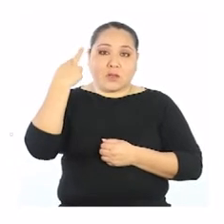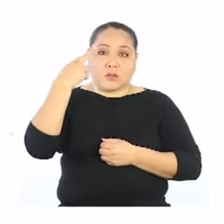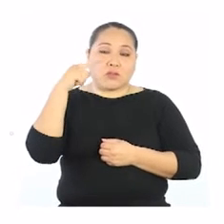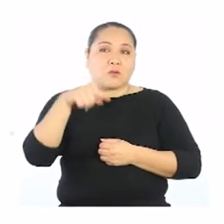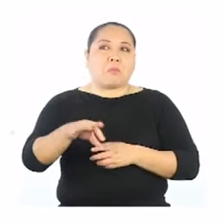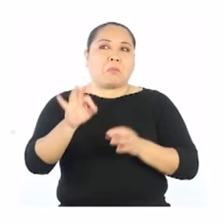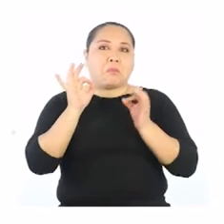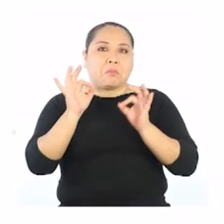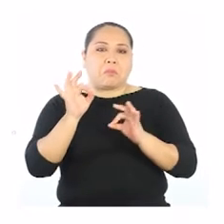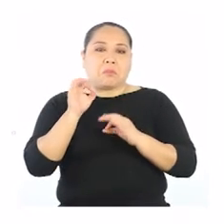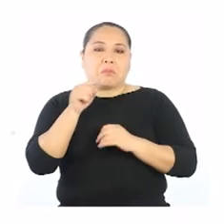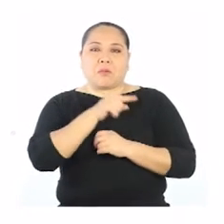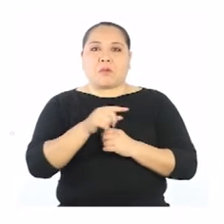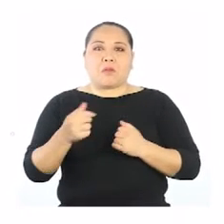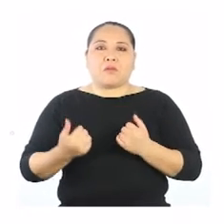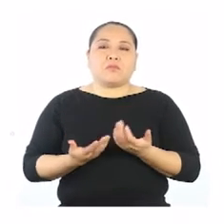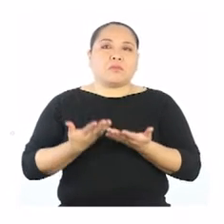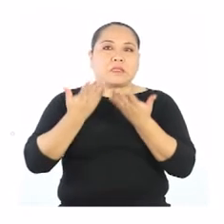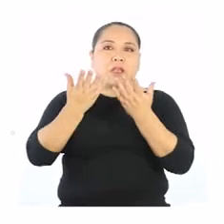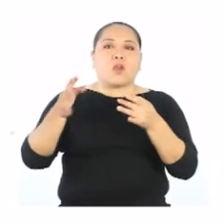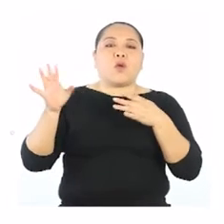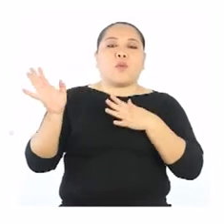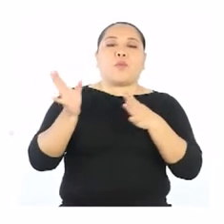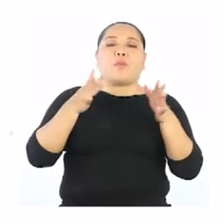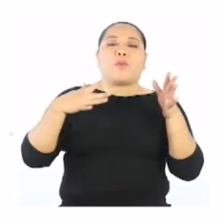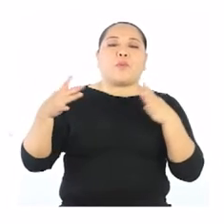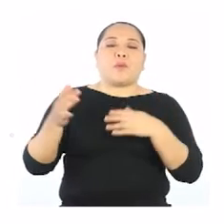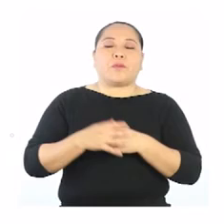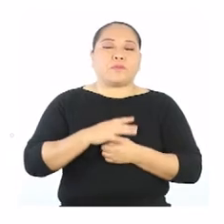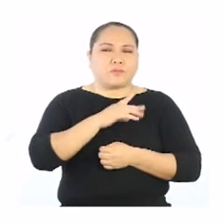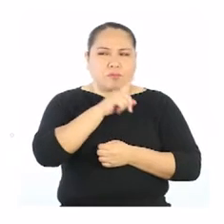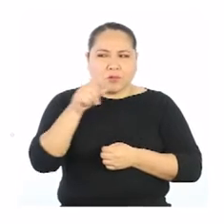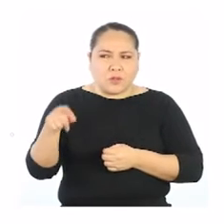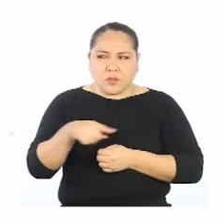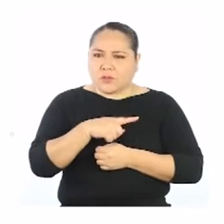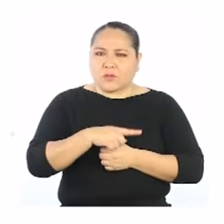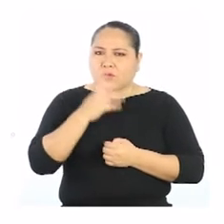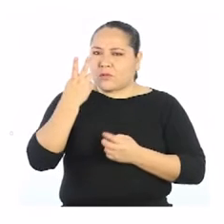tanto, son más eficientes en el aporte de oxígeno.